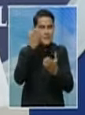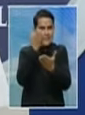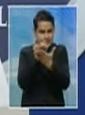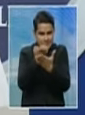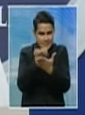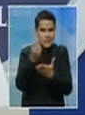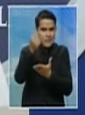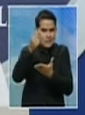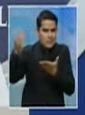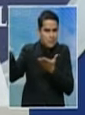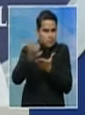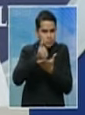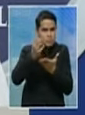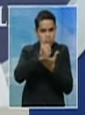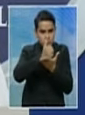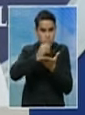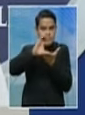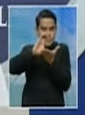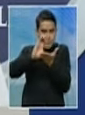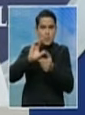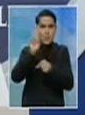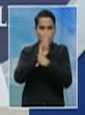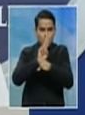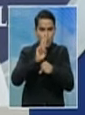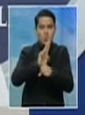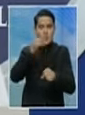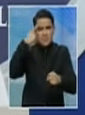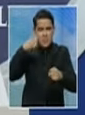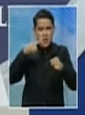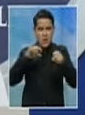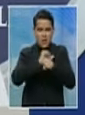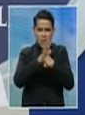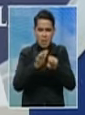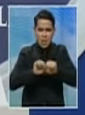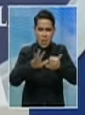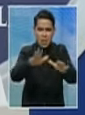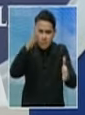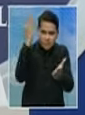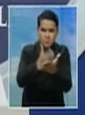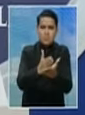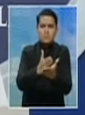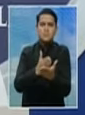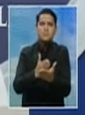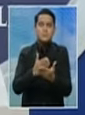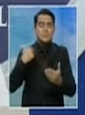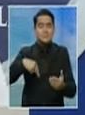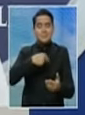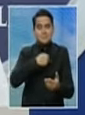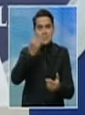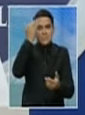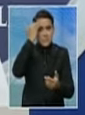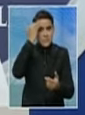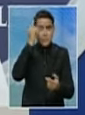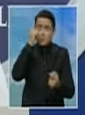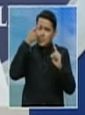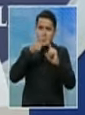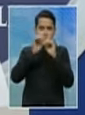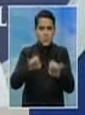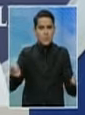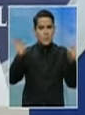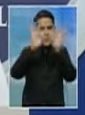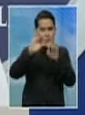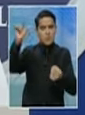que permitan mitigar y contener los efectos del COVID-19 en Honduras y sabiendo que el fin primordial del Estado